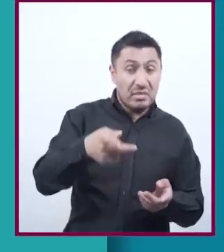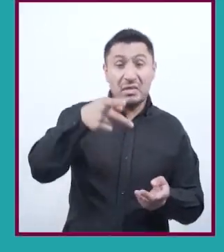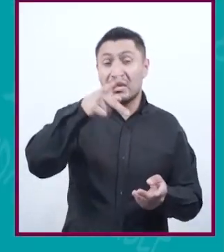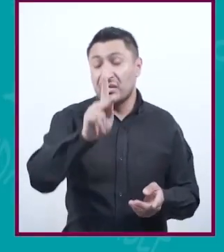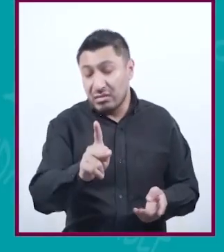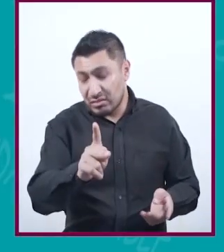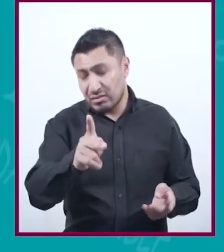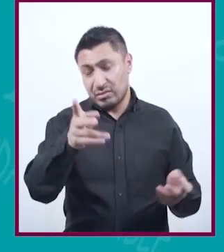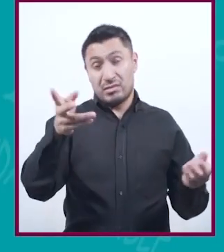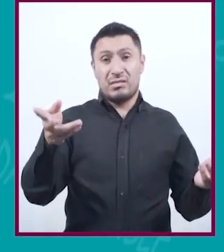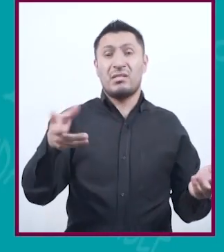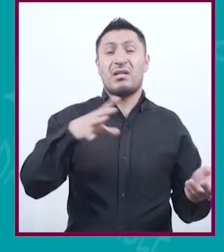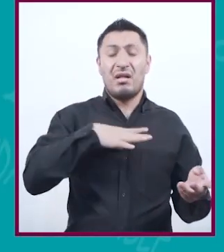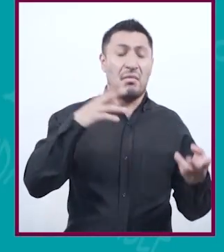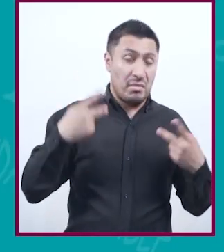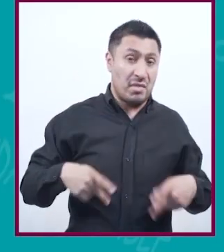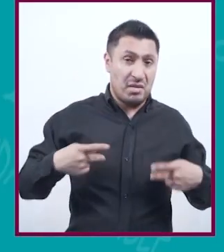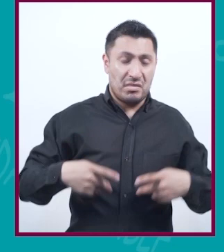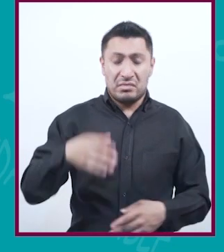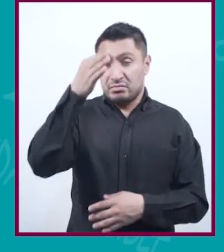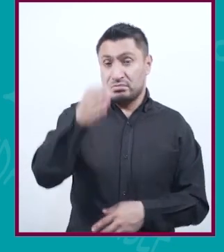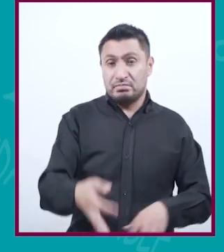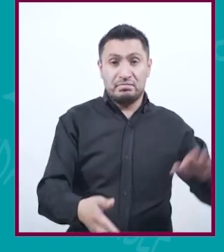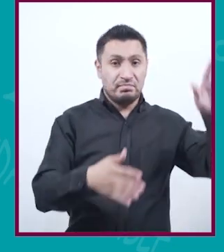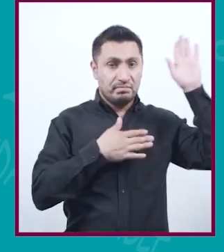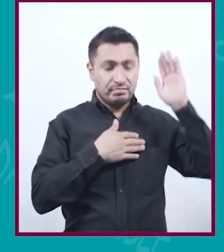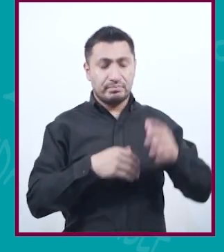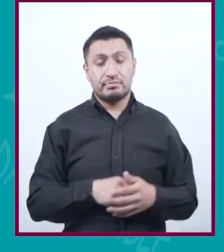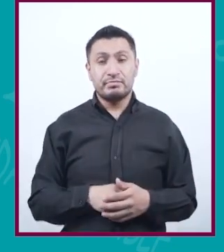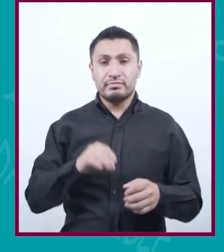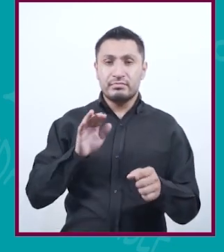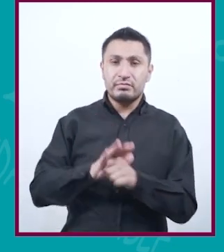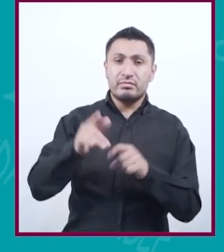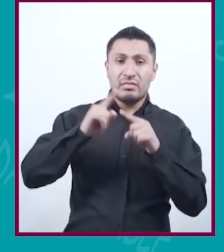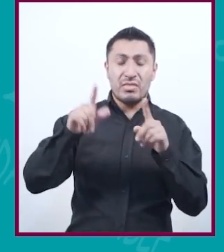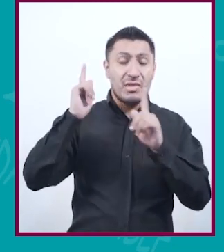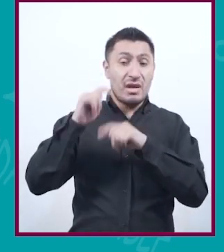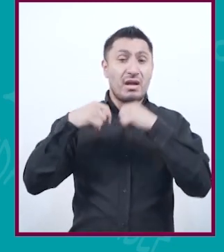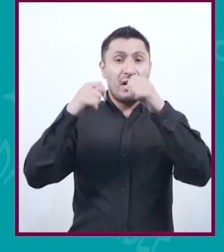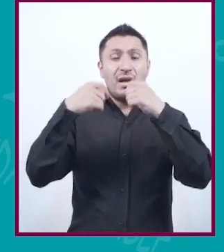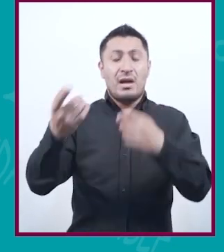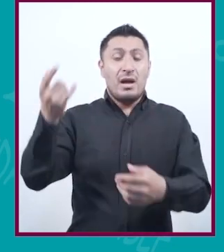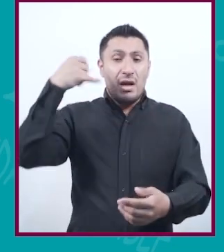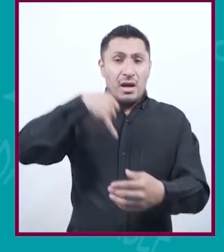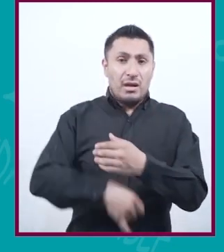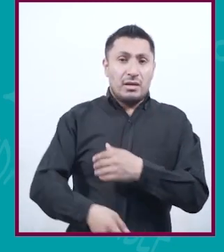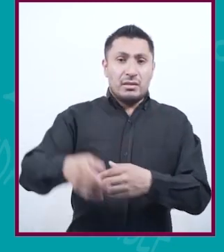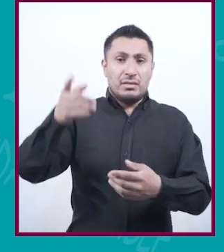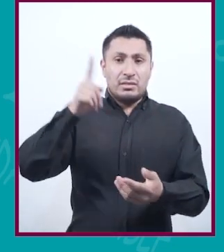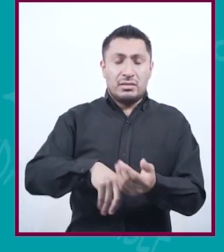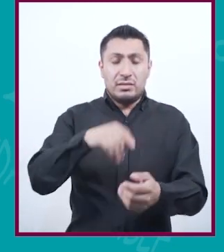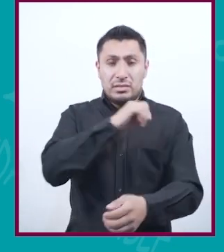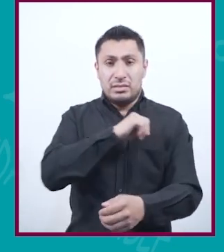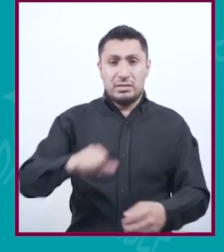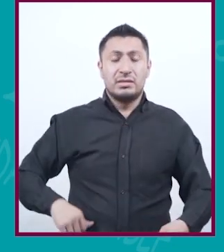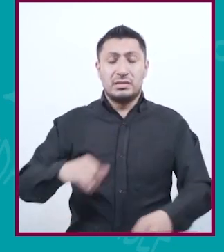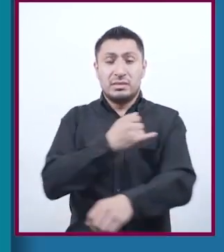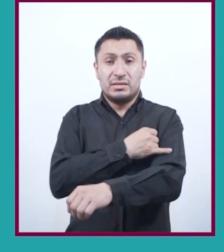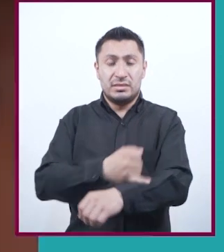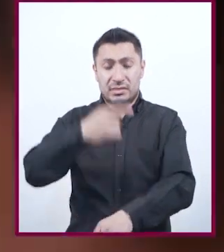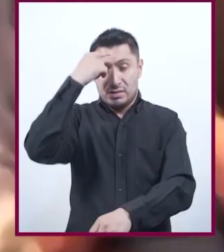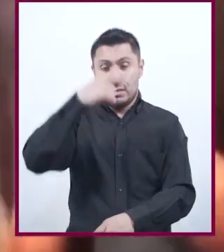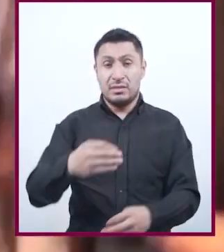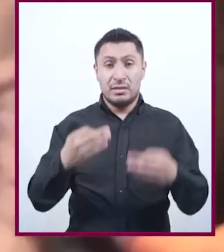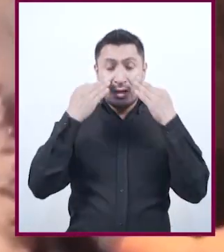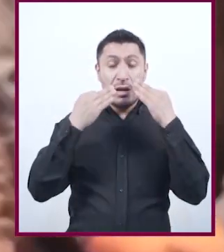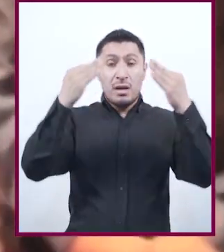compromiso. ¿Qué otras tradiciones arraigadas presenta la Alcaldía Iztapalapa que den testimonio de una unidad comunitaria fuerte?